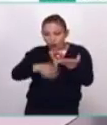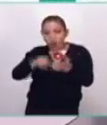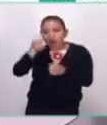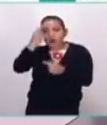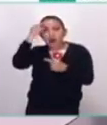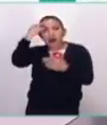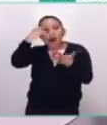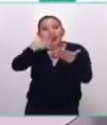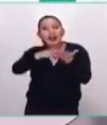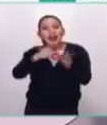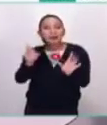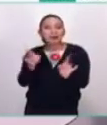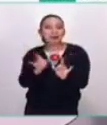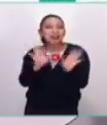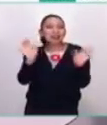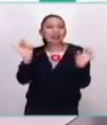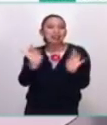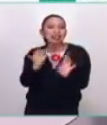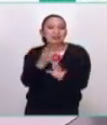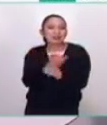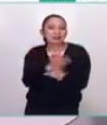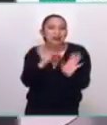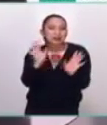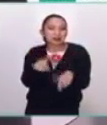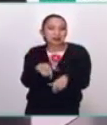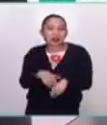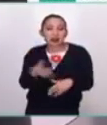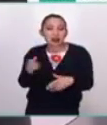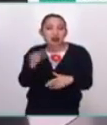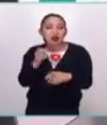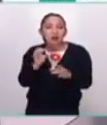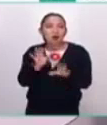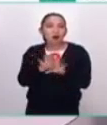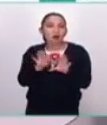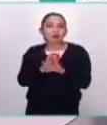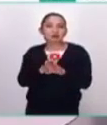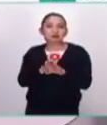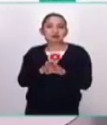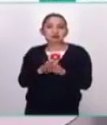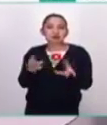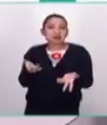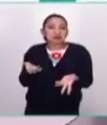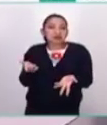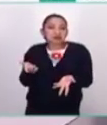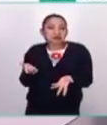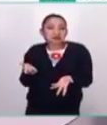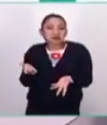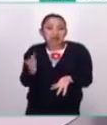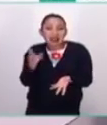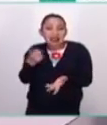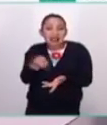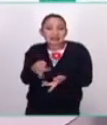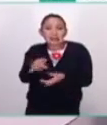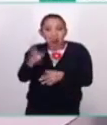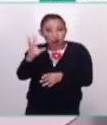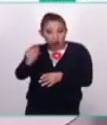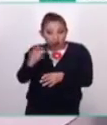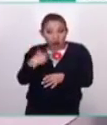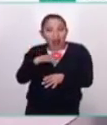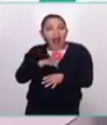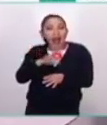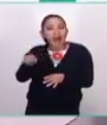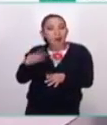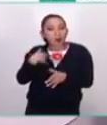pensaban que esto era una vil casualidad, que era nada más una cuestión pues dada ahí, pero no,